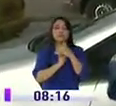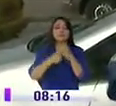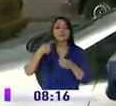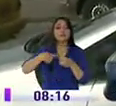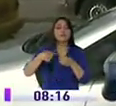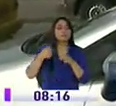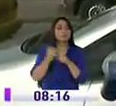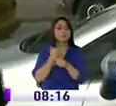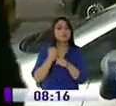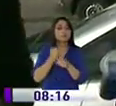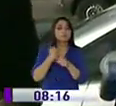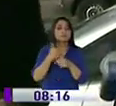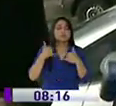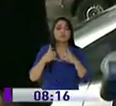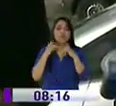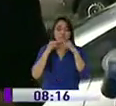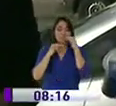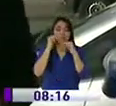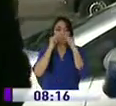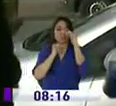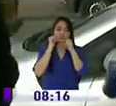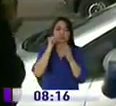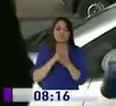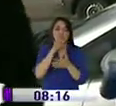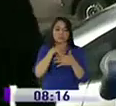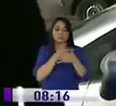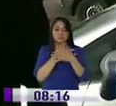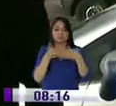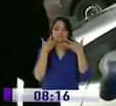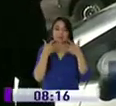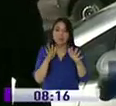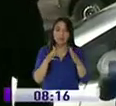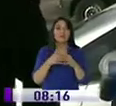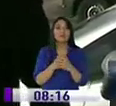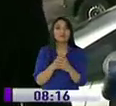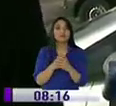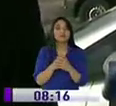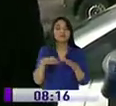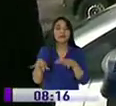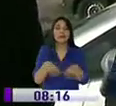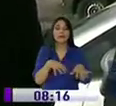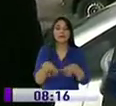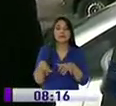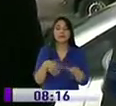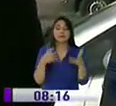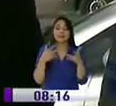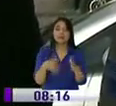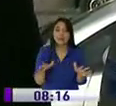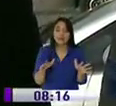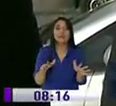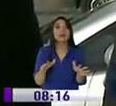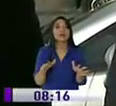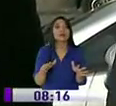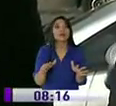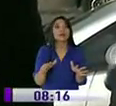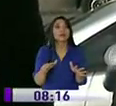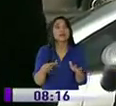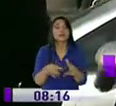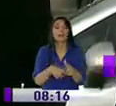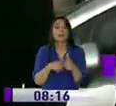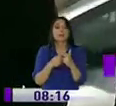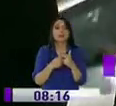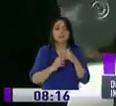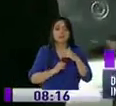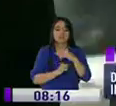trabajando según cronograma, y parte de nuestras actividades que nos corresponden en ese instante es empezar a